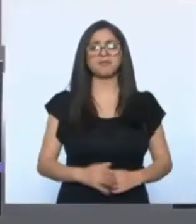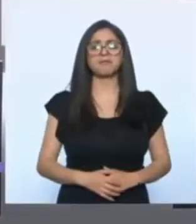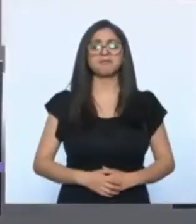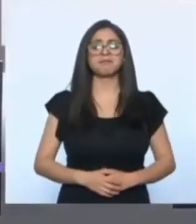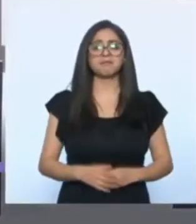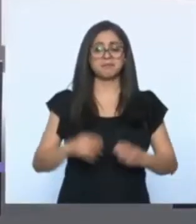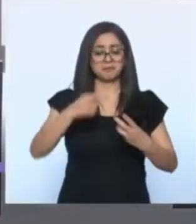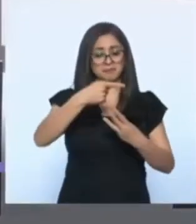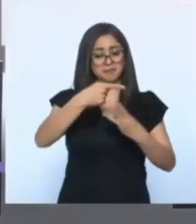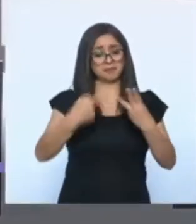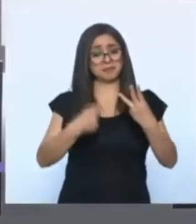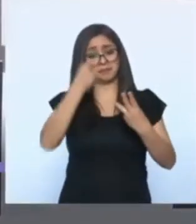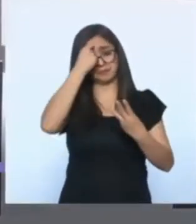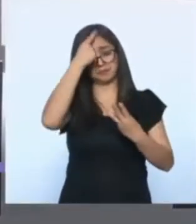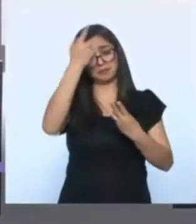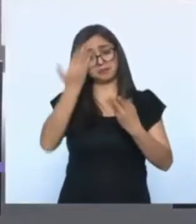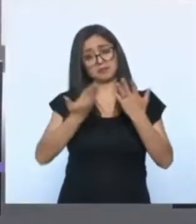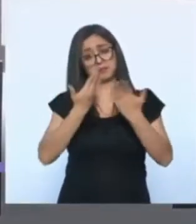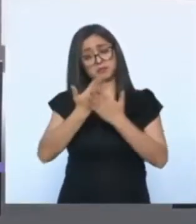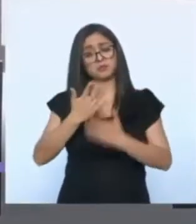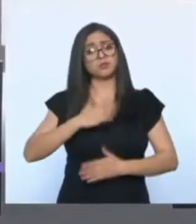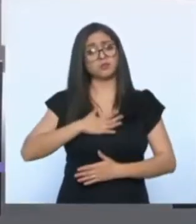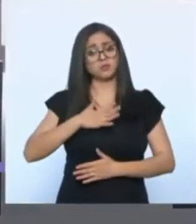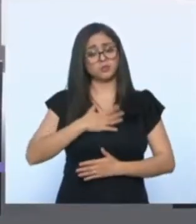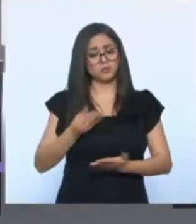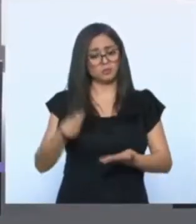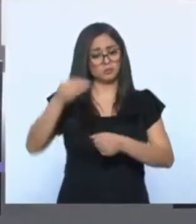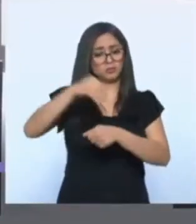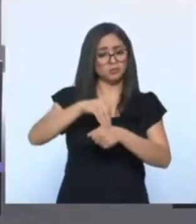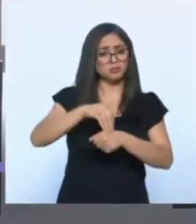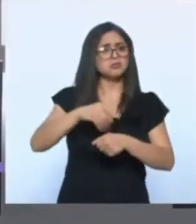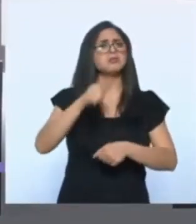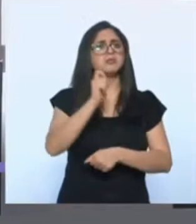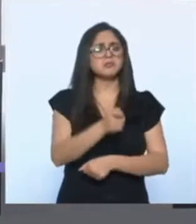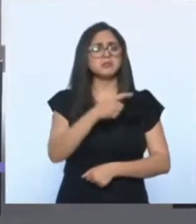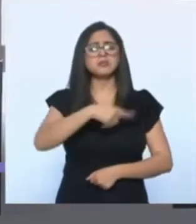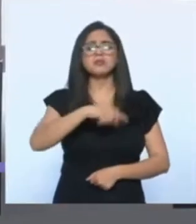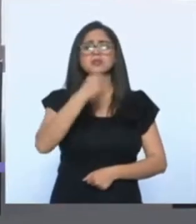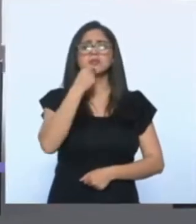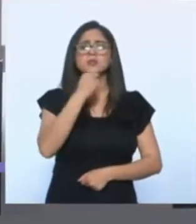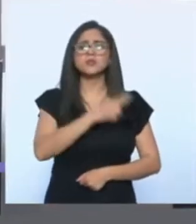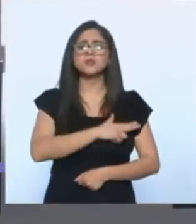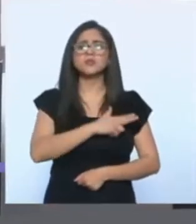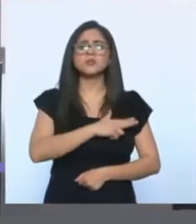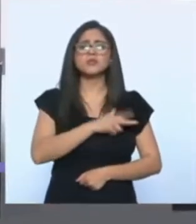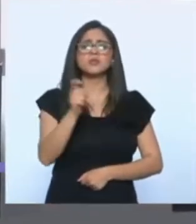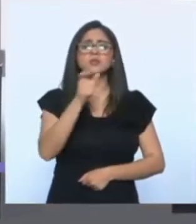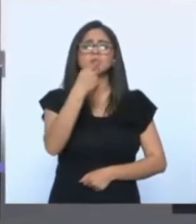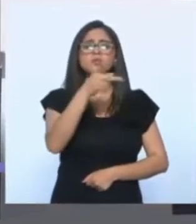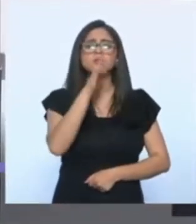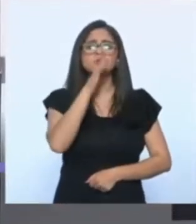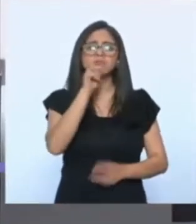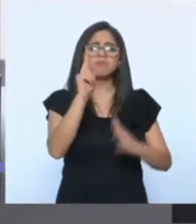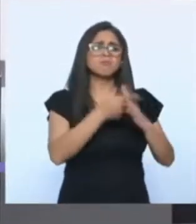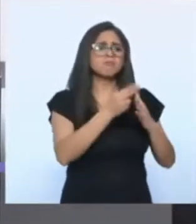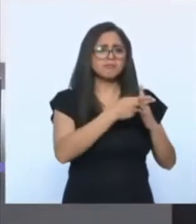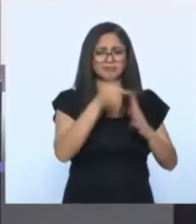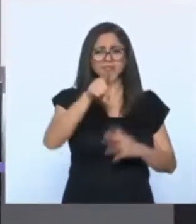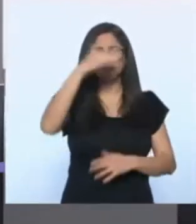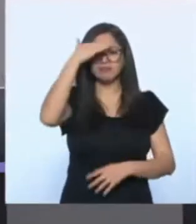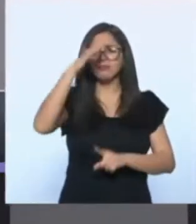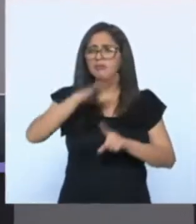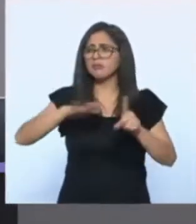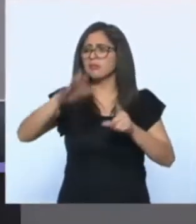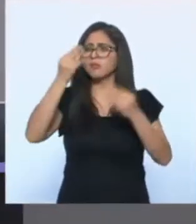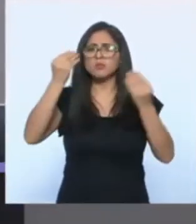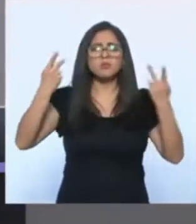La de los huérfanos de feminicidio me parece importantísima porque ahorita estamos toda la sociedad hablando del feminicidio, de las muertas,